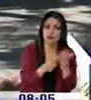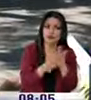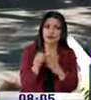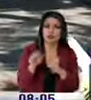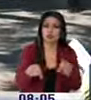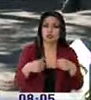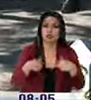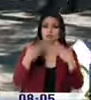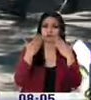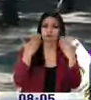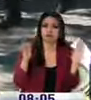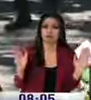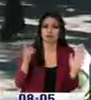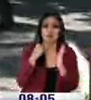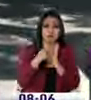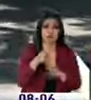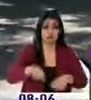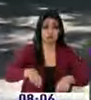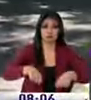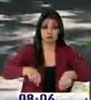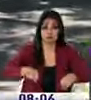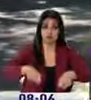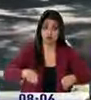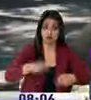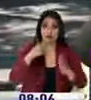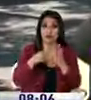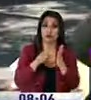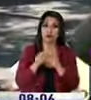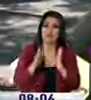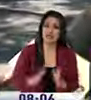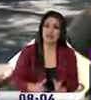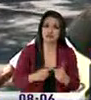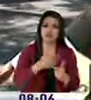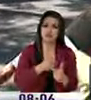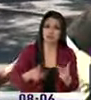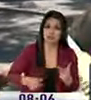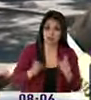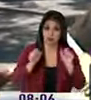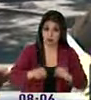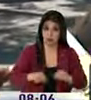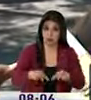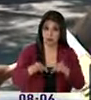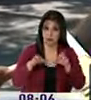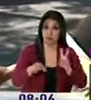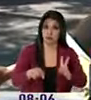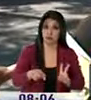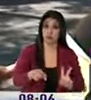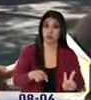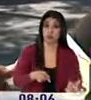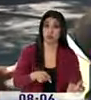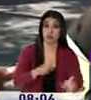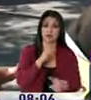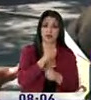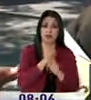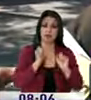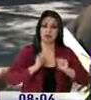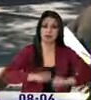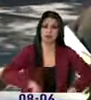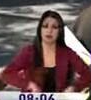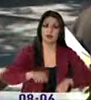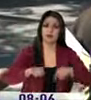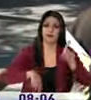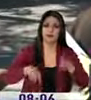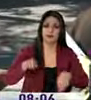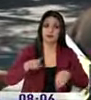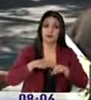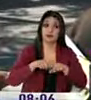de vehículos, siendo seguridad de personas como ministros, jefes de Estado, circulen por esta vía? Excepcionalmente lo pueden realizar.